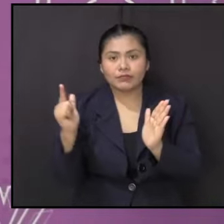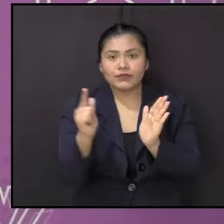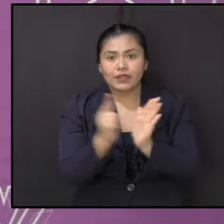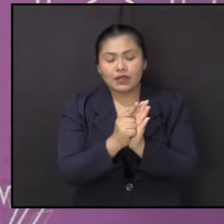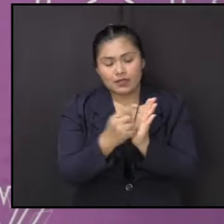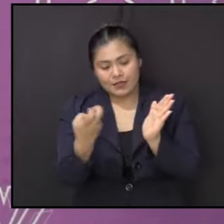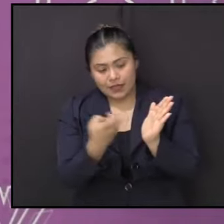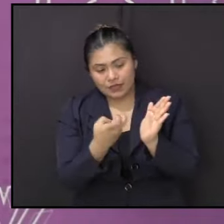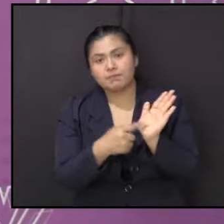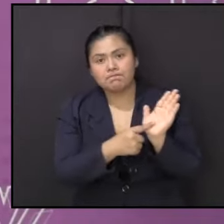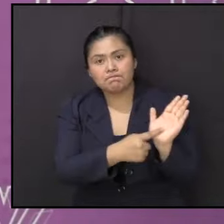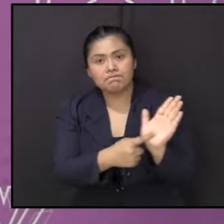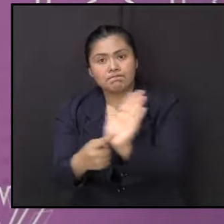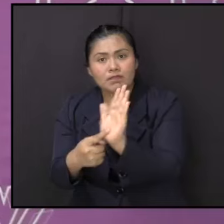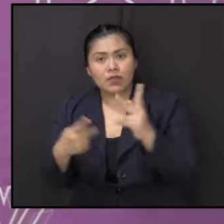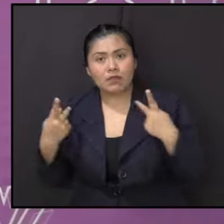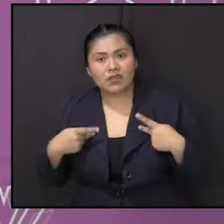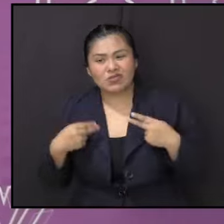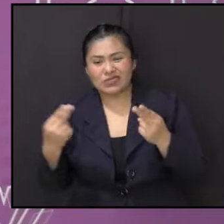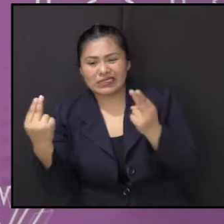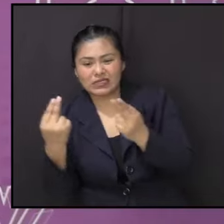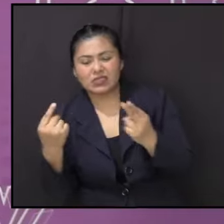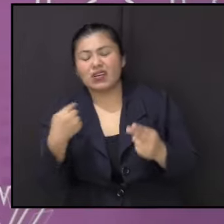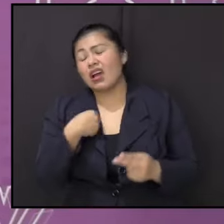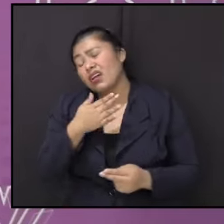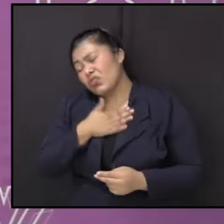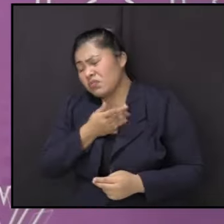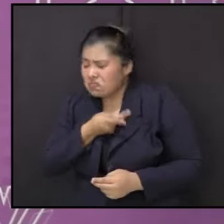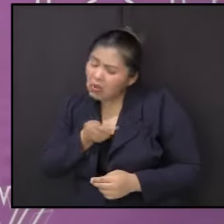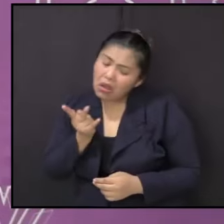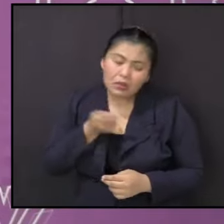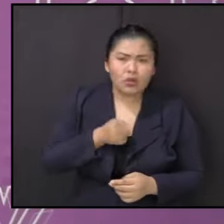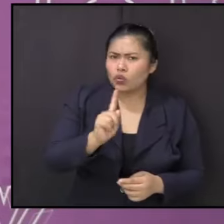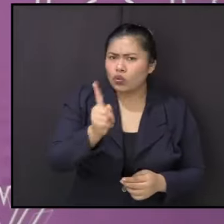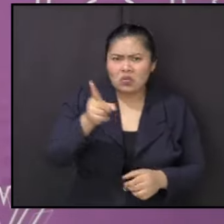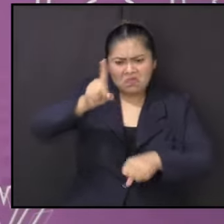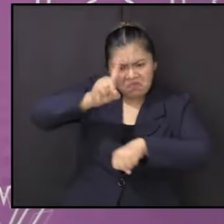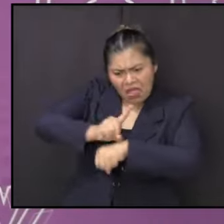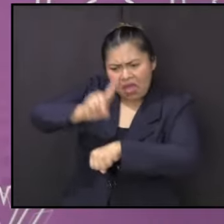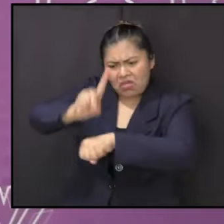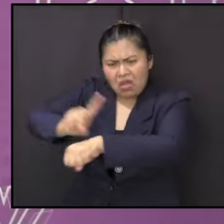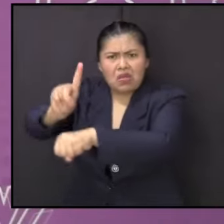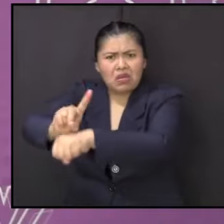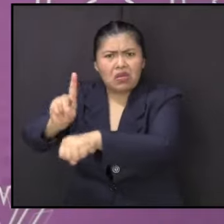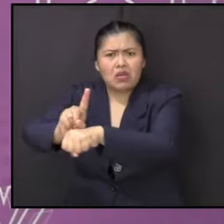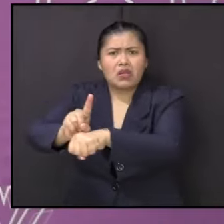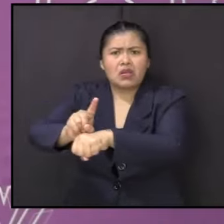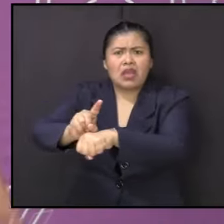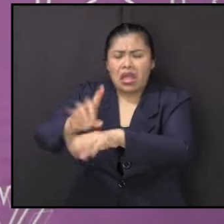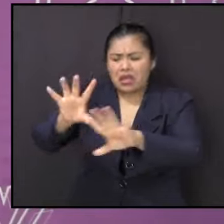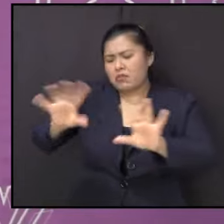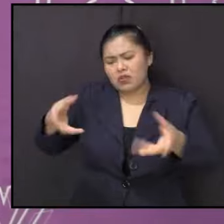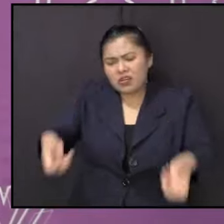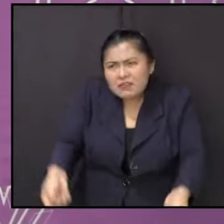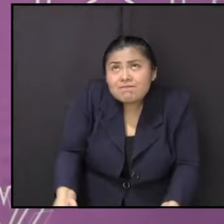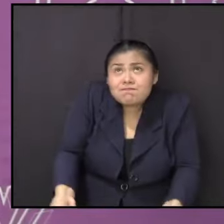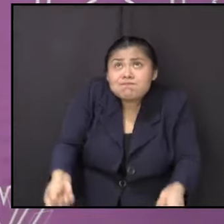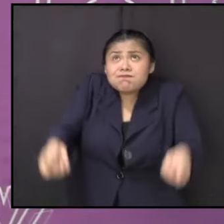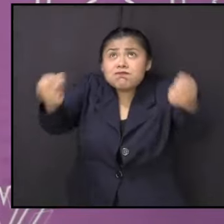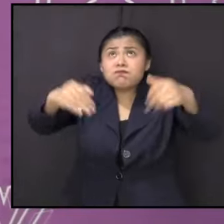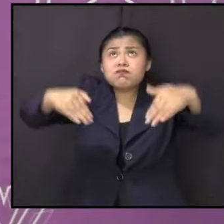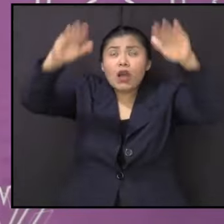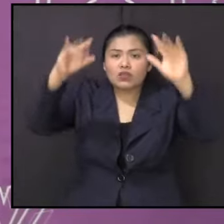que lo necesitan, a esas personas que no se victimizan, sino que día tras día abren la puerta, corren la cortina y siguen